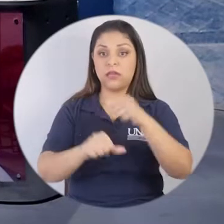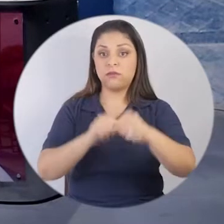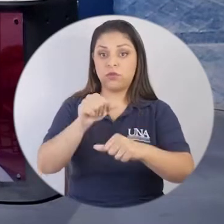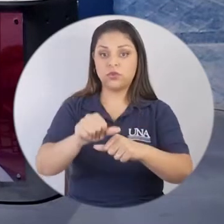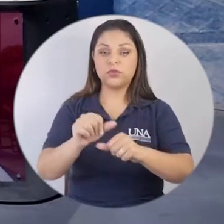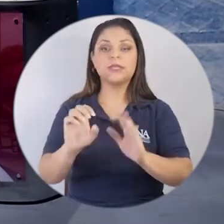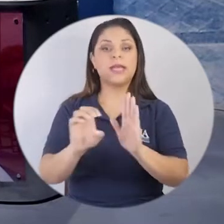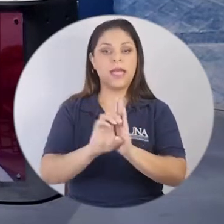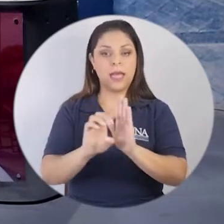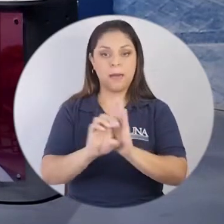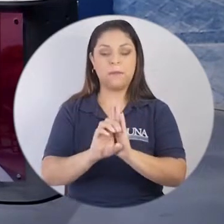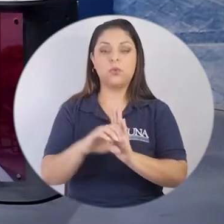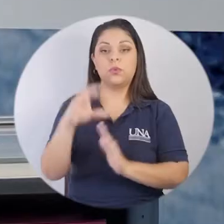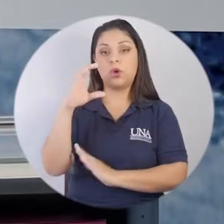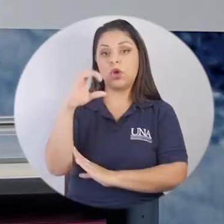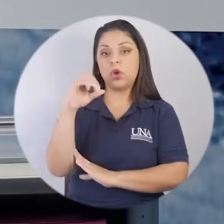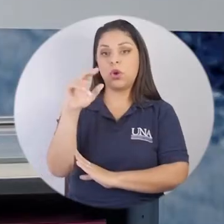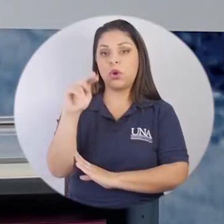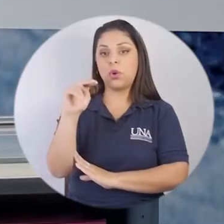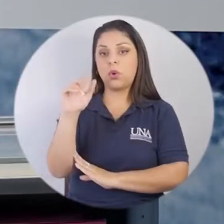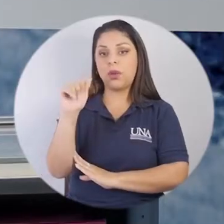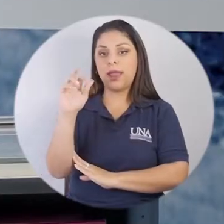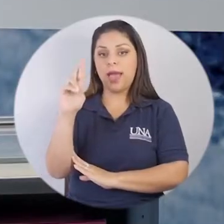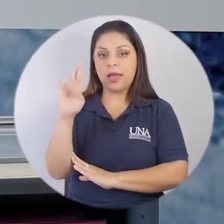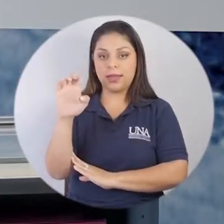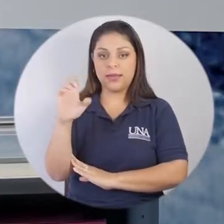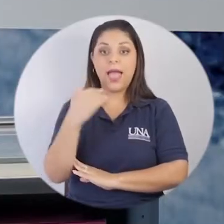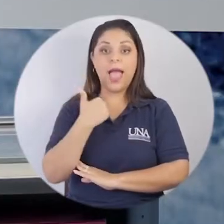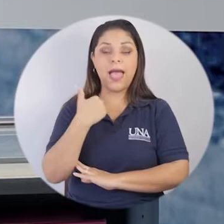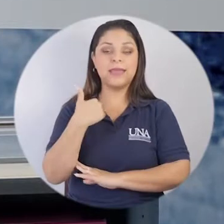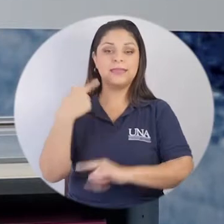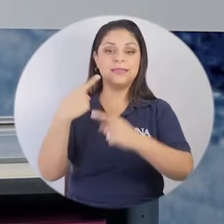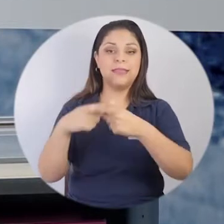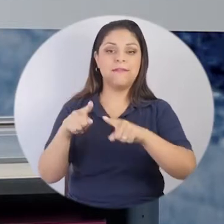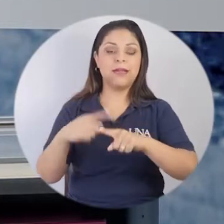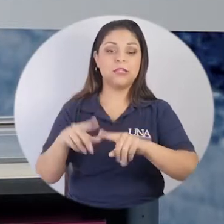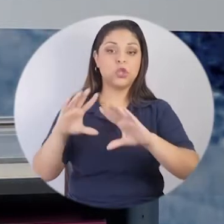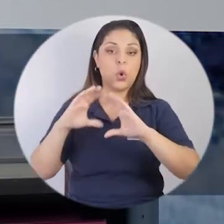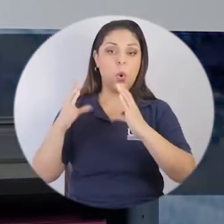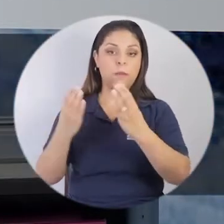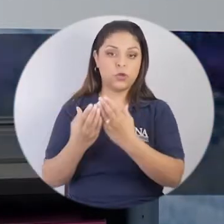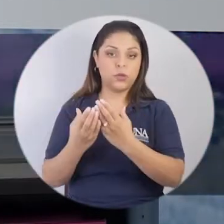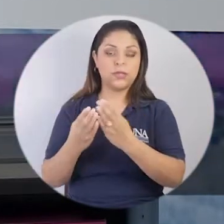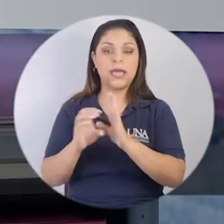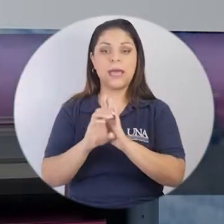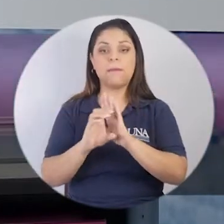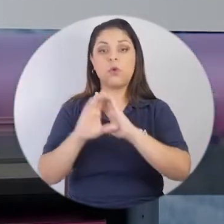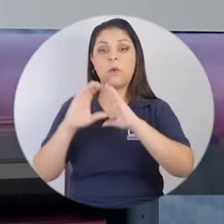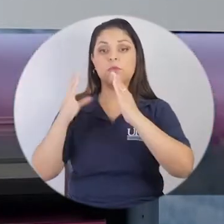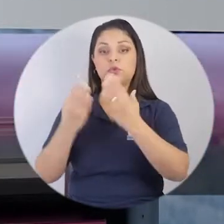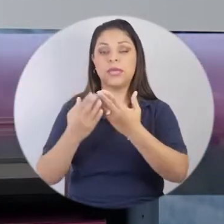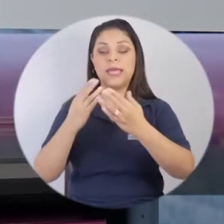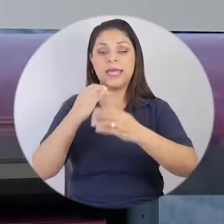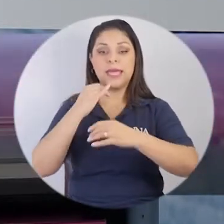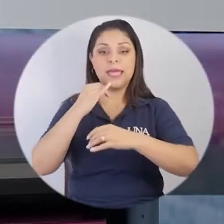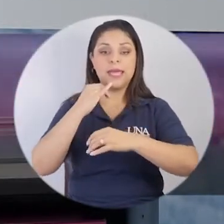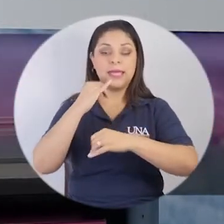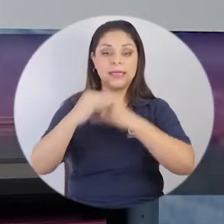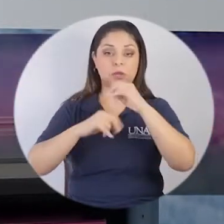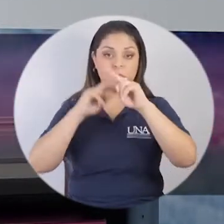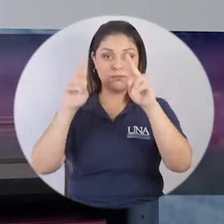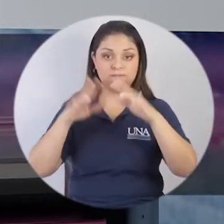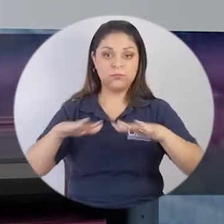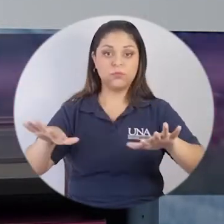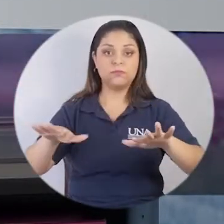Por ejemplo, a nivel de CONARE, ¿verdad?, hay diferentes comisiones, por ejemplo, la Comisión Interuniversitaria de Accesibilidad a la